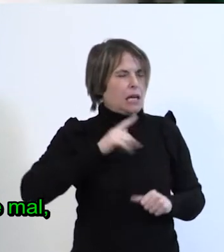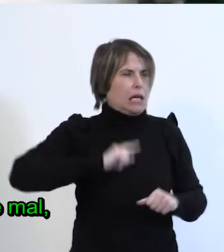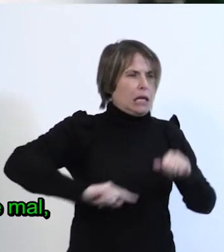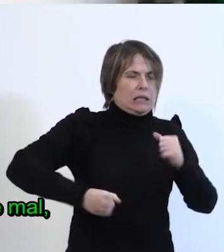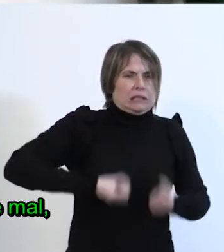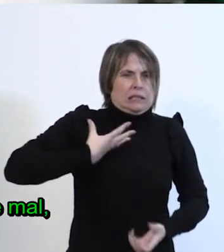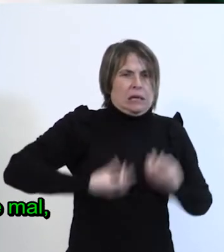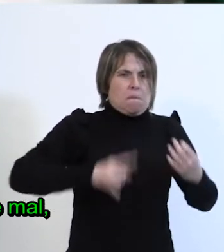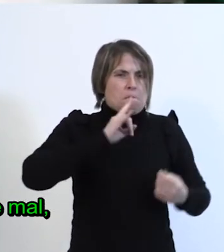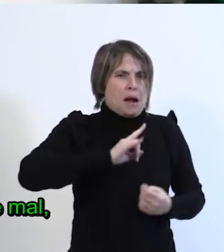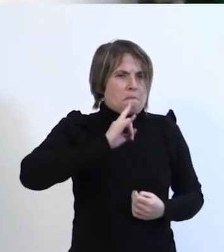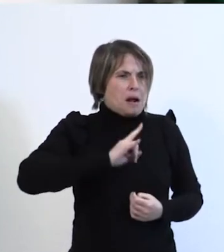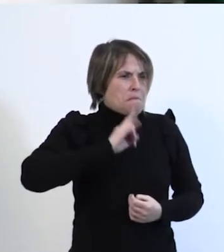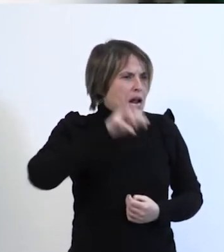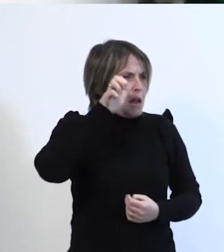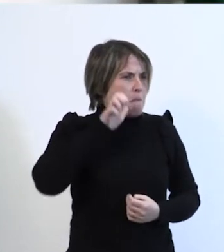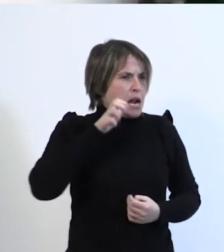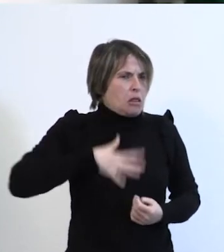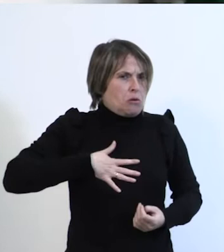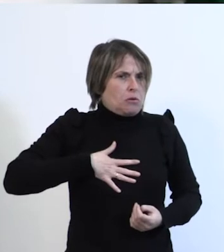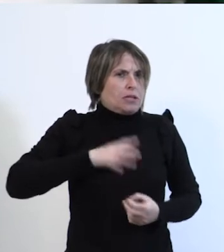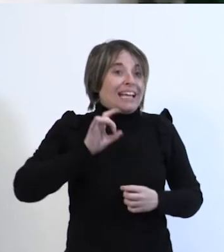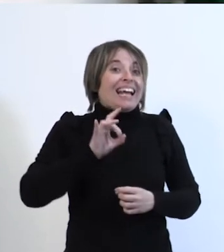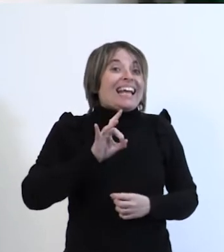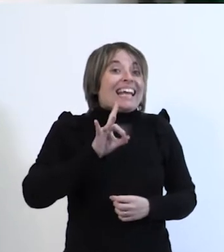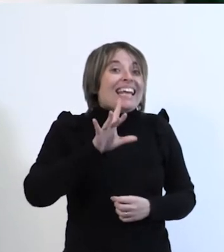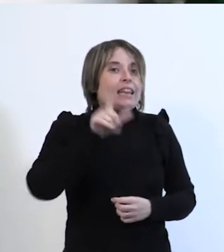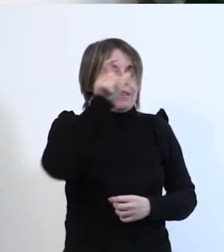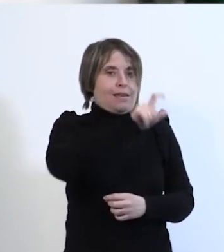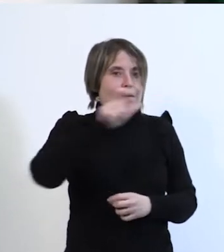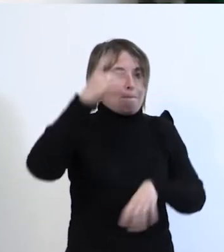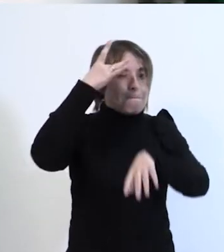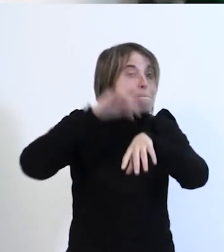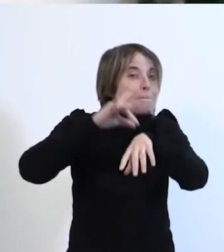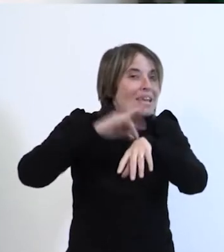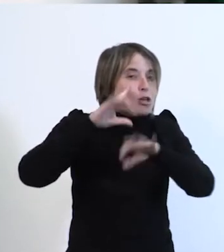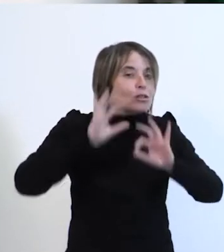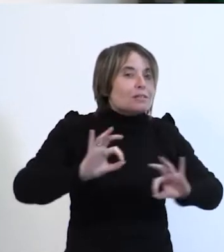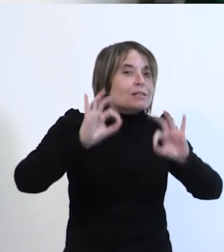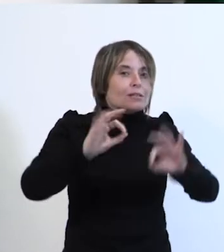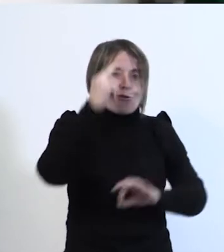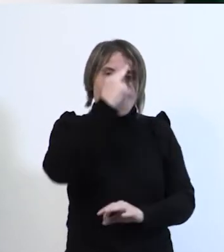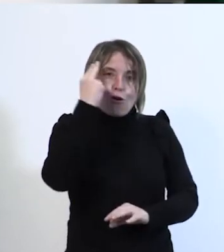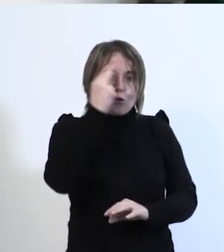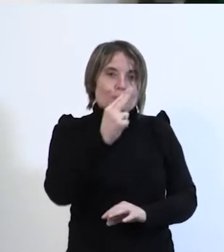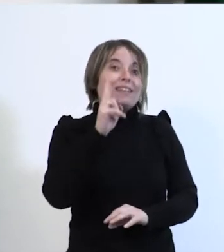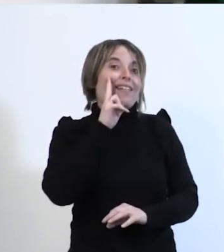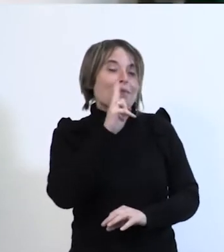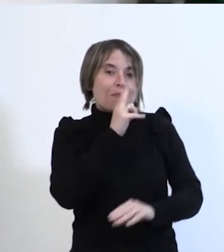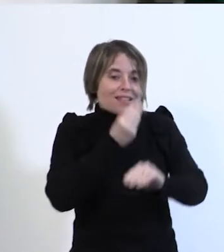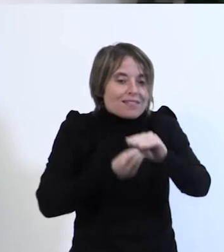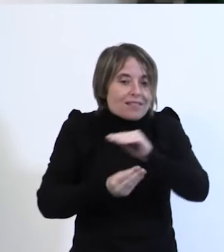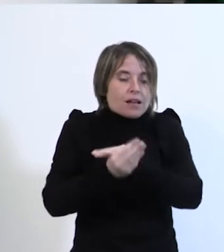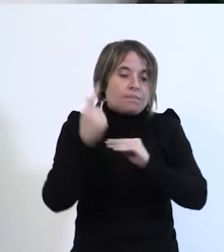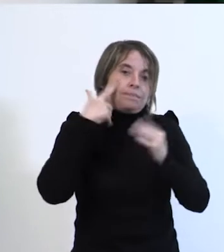mal por el embarazo y 15 especialistas médicos del hospital de